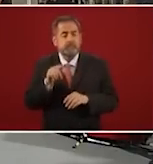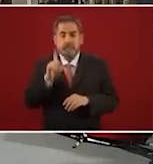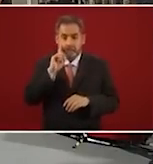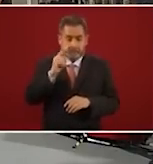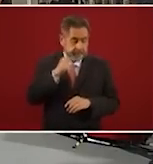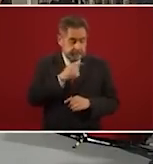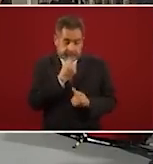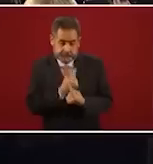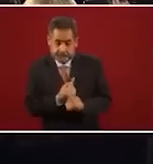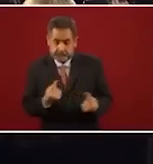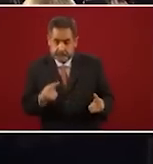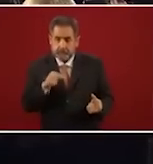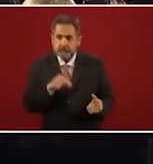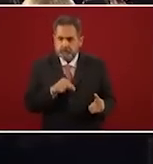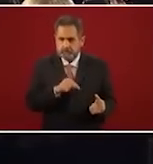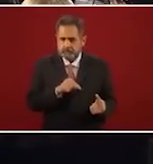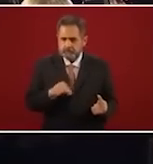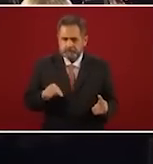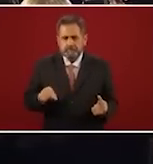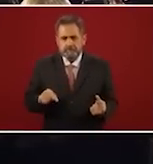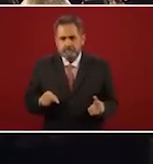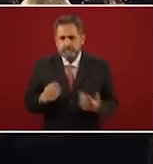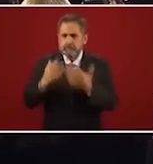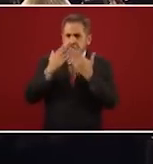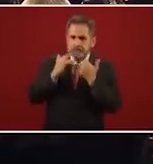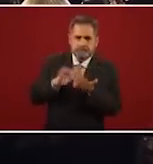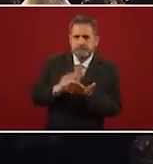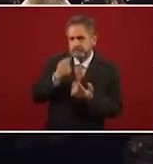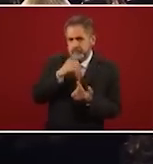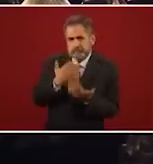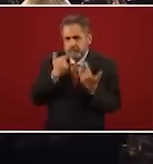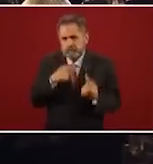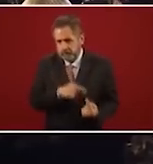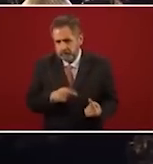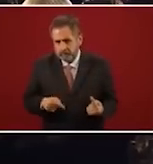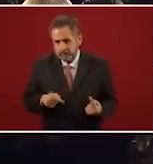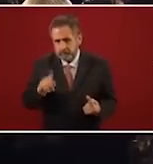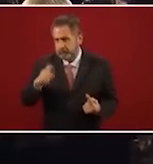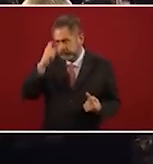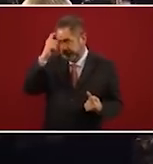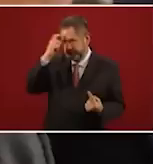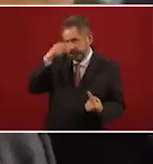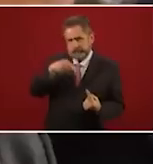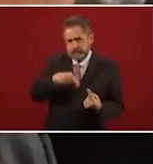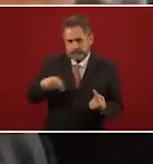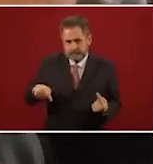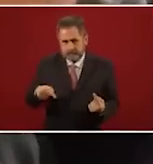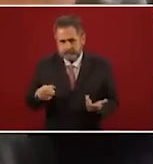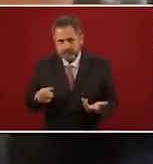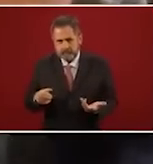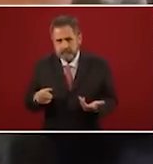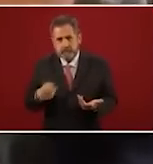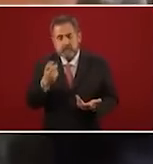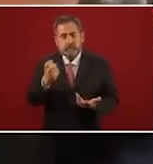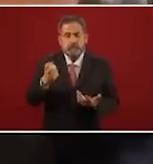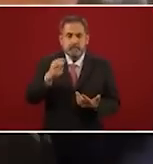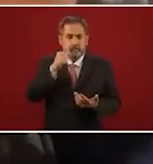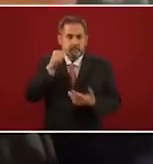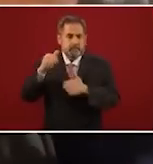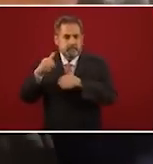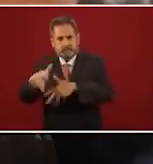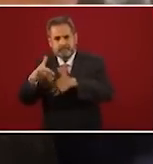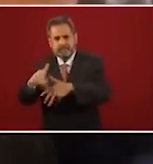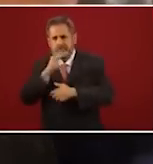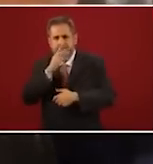están enfrentando la carencia del medicamento, no es un invento. Por eso la manifestación de los